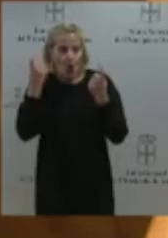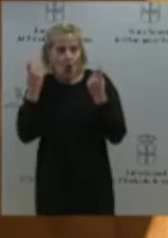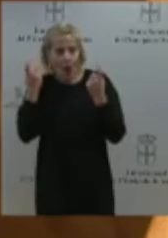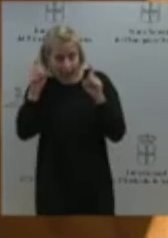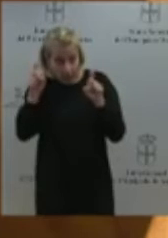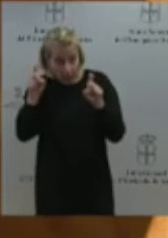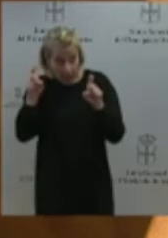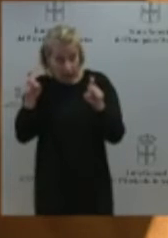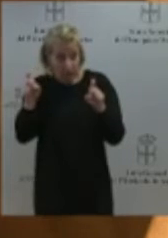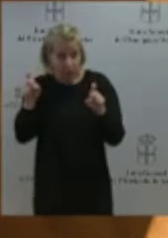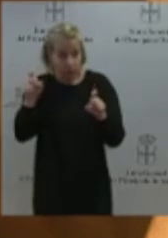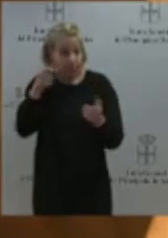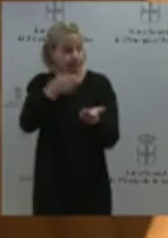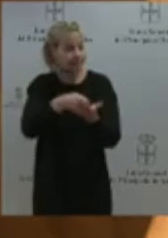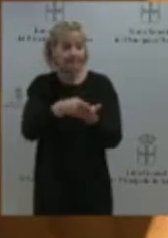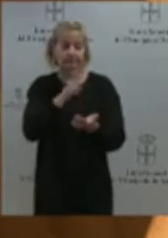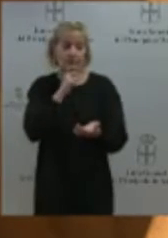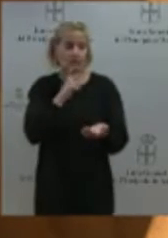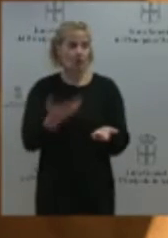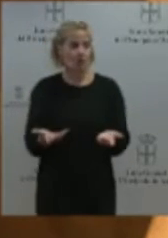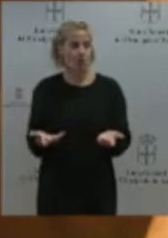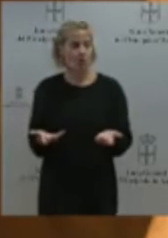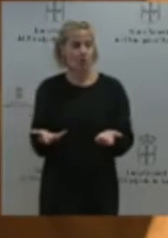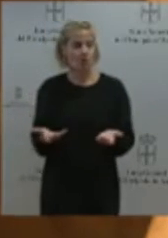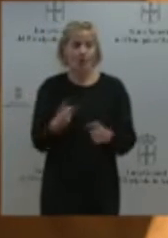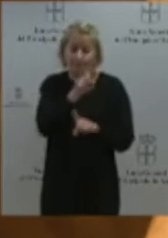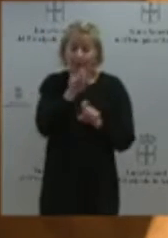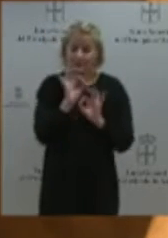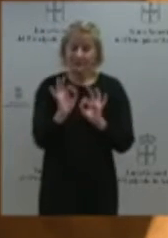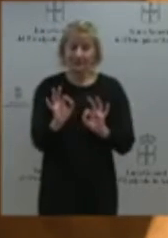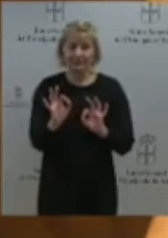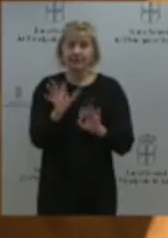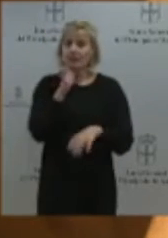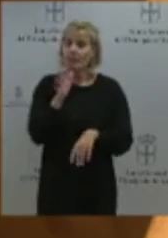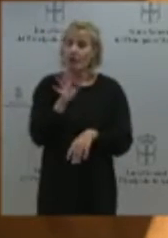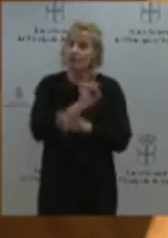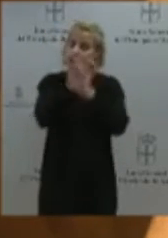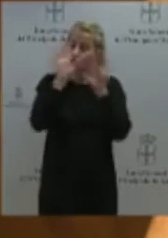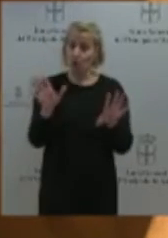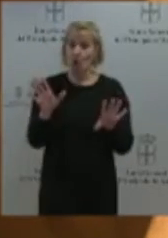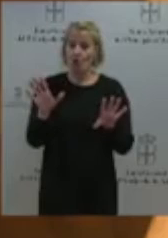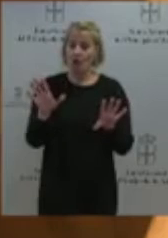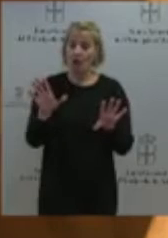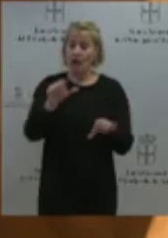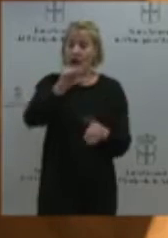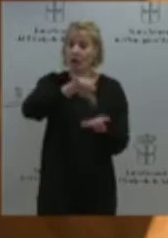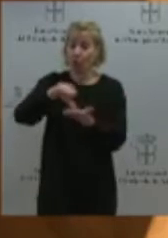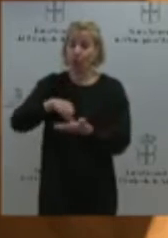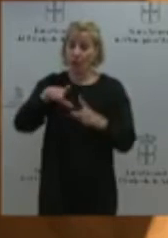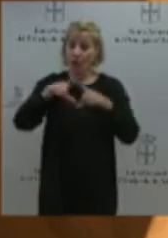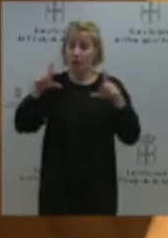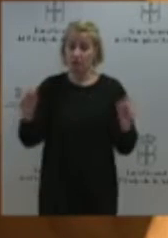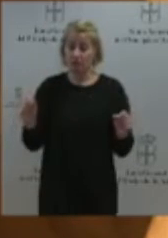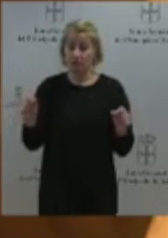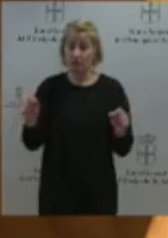pagamos? Esa es la pregunta. Y yo por eso prefiero hablar claro a los ciudadanos de Asturias. El sistema educativo tiene que transitar hacia la normalidad previa